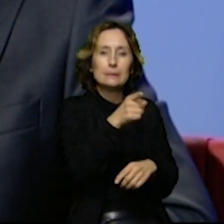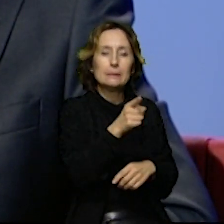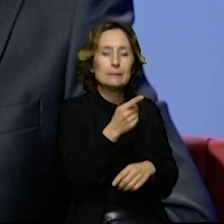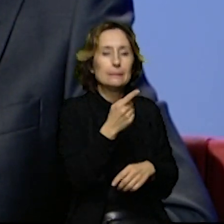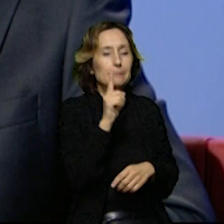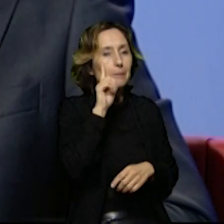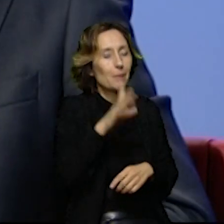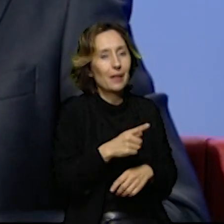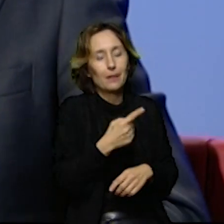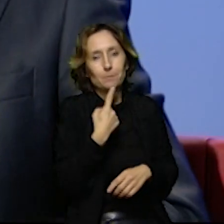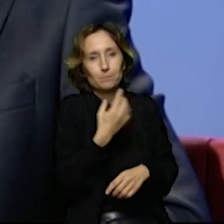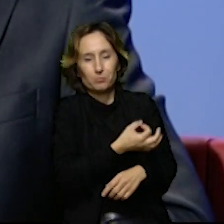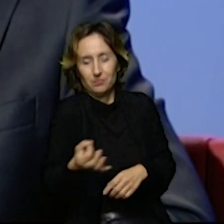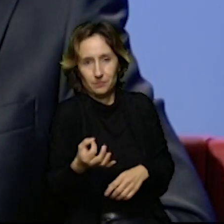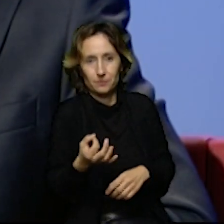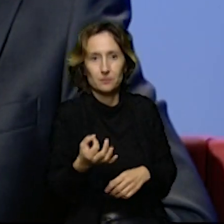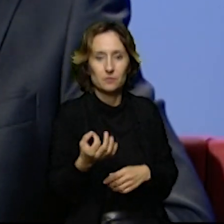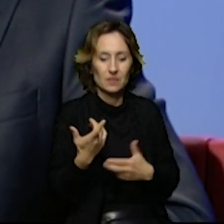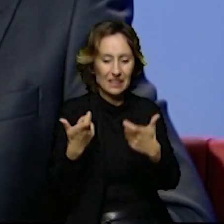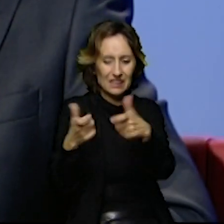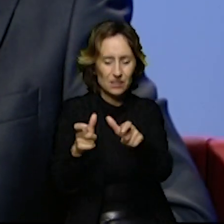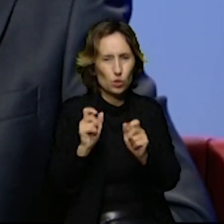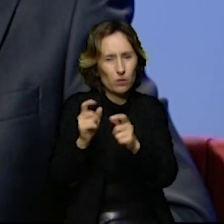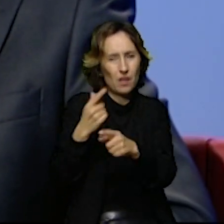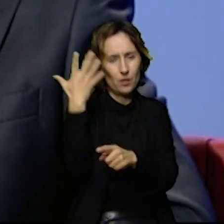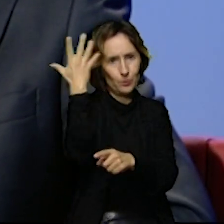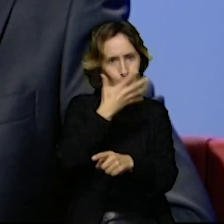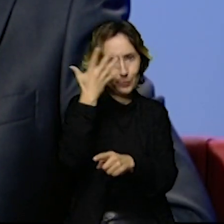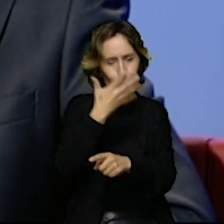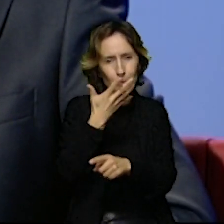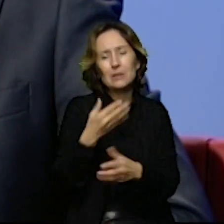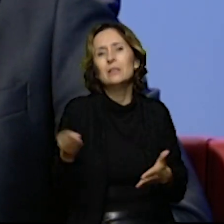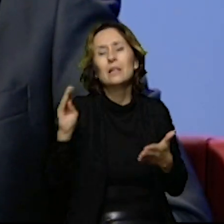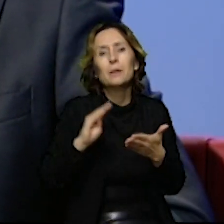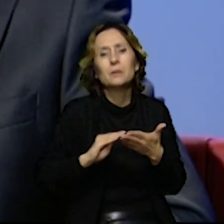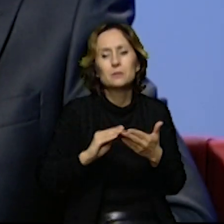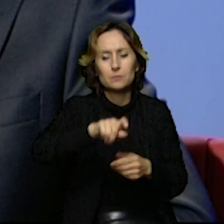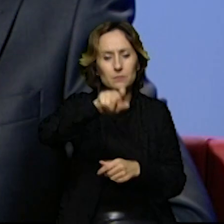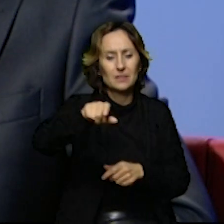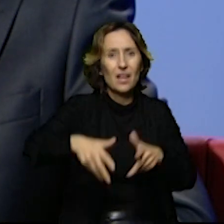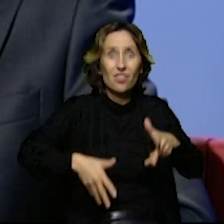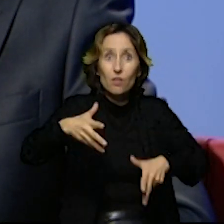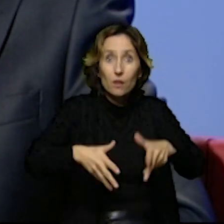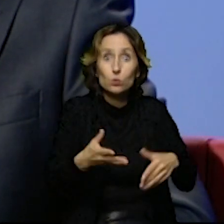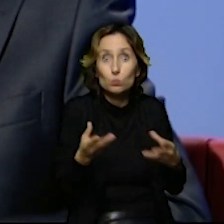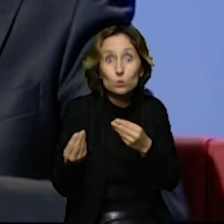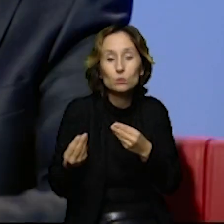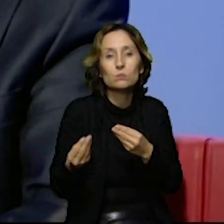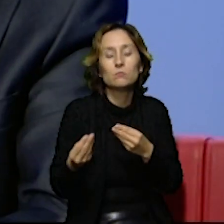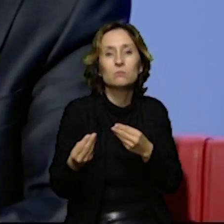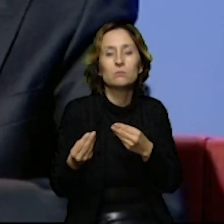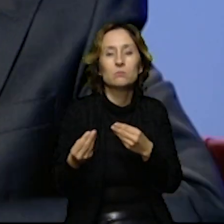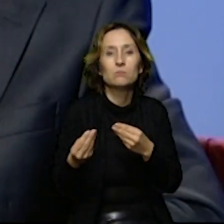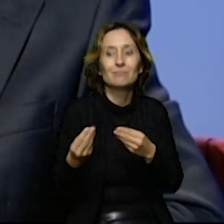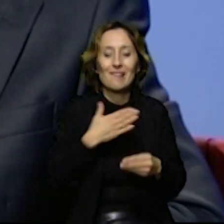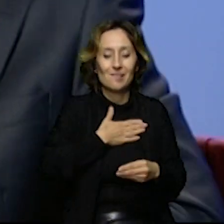de que ha creado confusión en el sector y de hecho hay muchos ciudadanos que están en este momento,